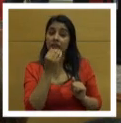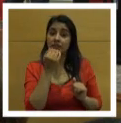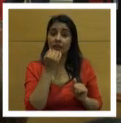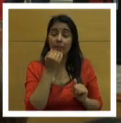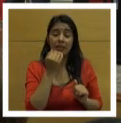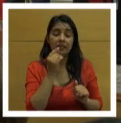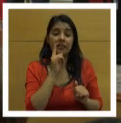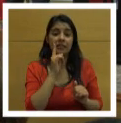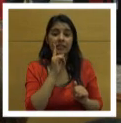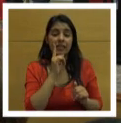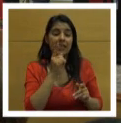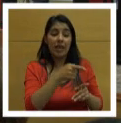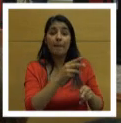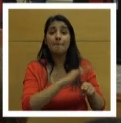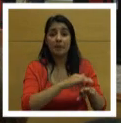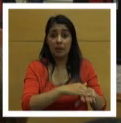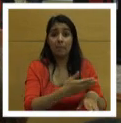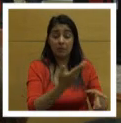específica, alevosía?